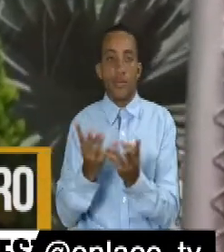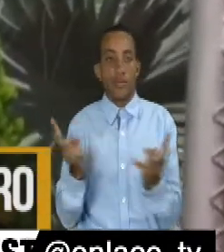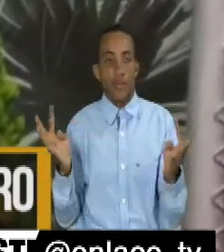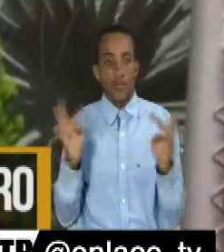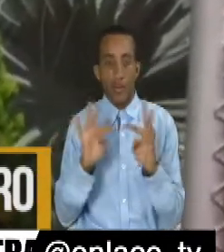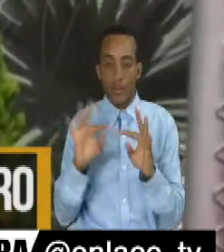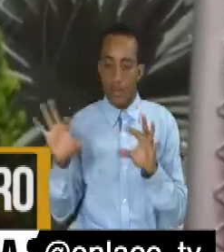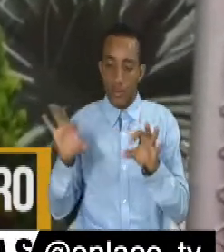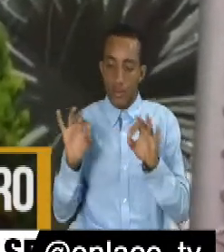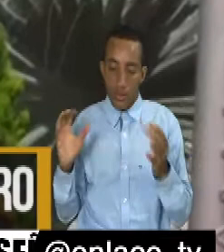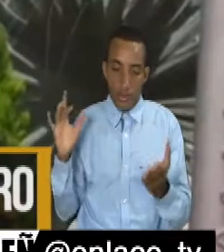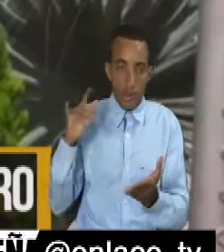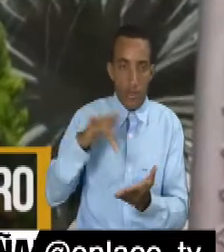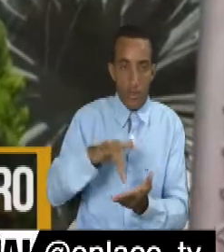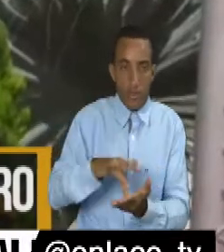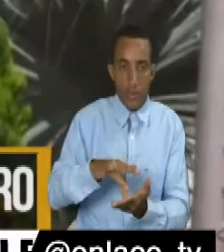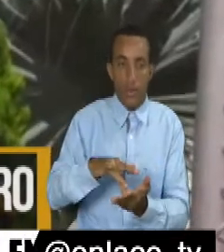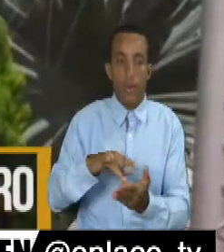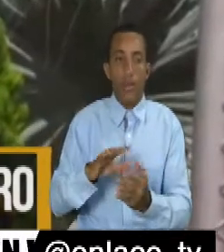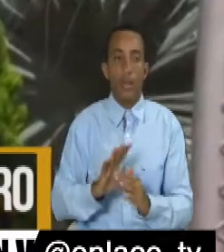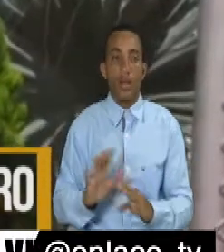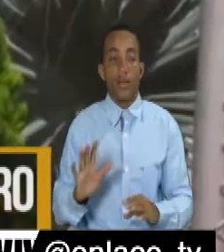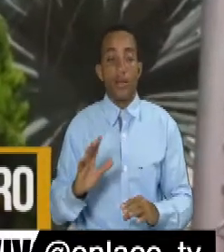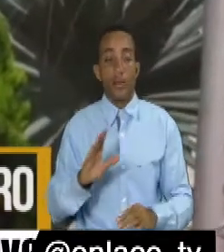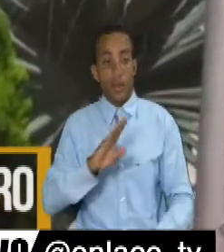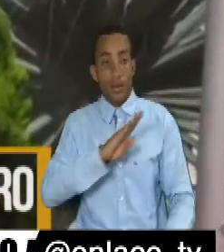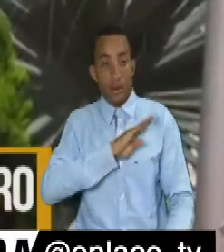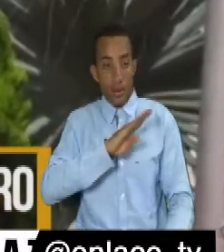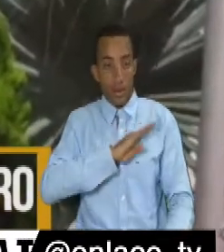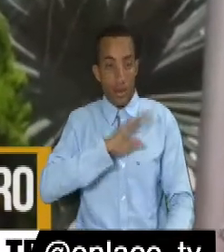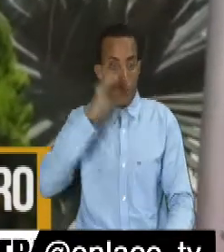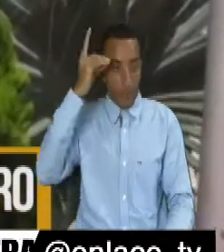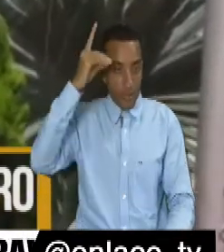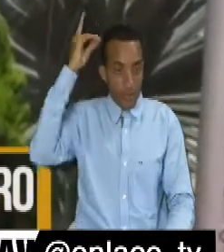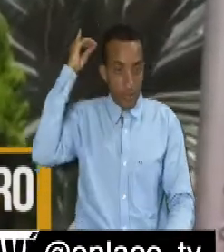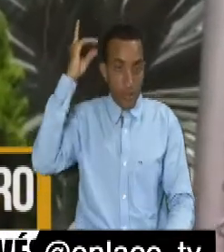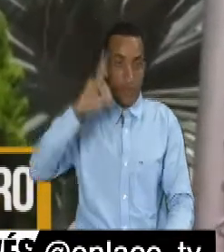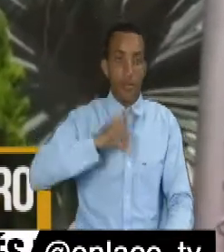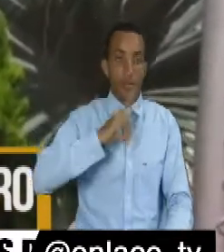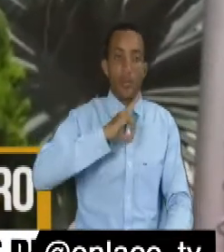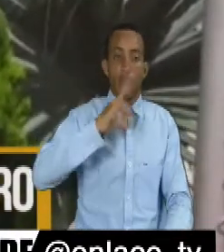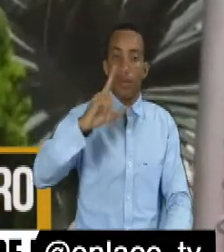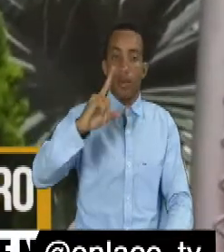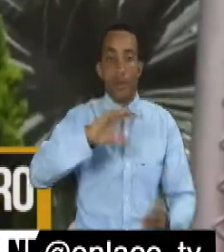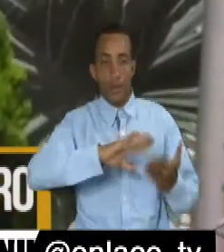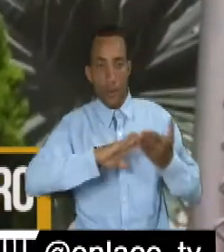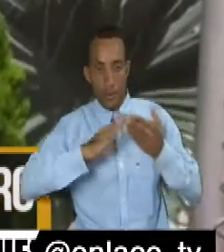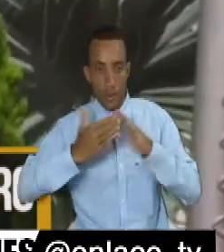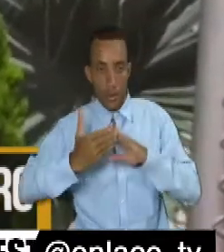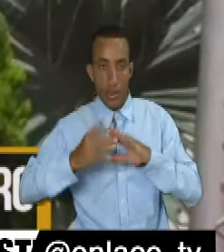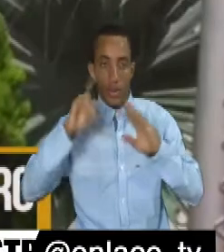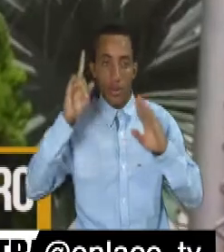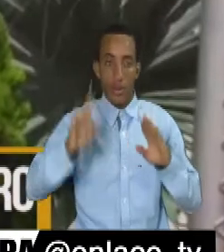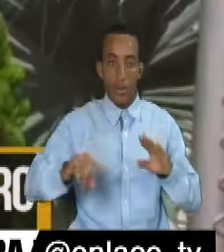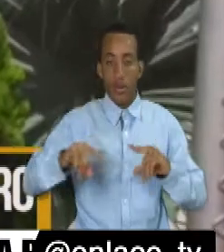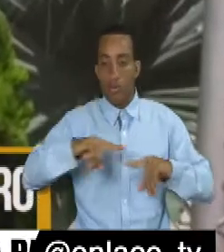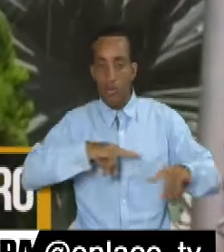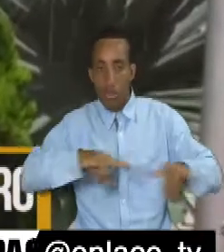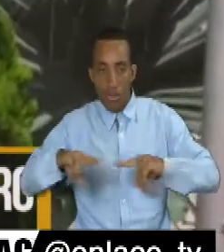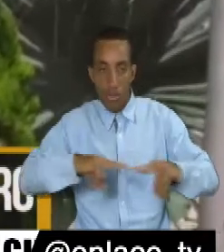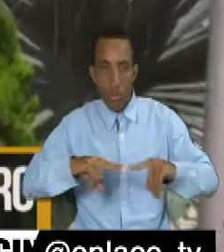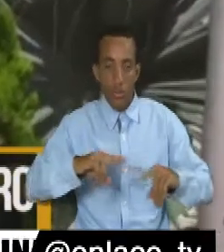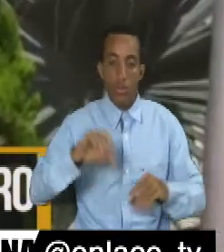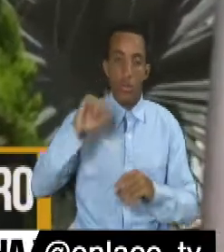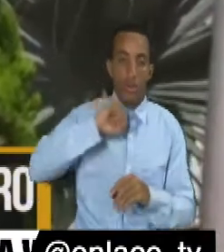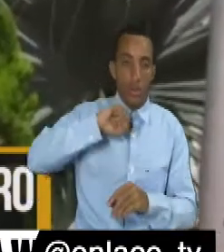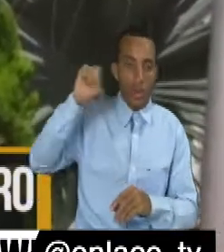departamento, la alcaldía de Barranca Bermeja en cabeza de su alcalde, Darío Echeverri Serrano, líderes comunales y también dirigentes sindicales,